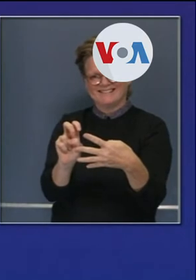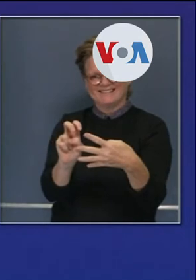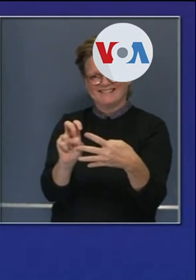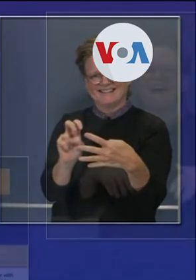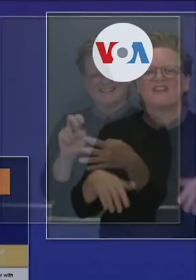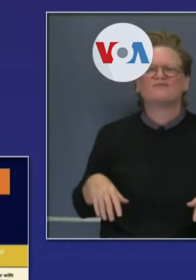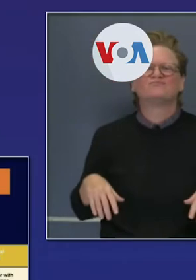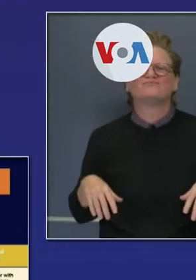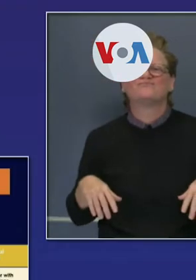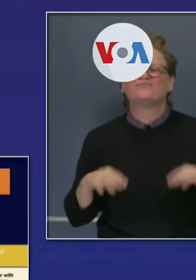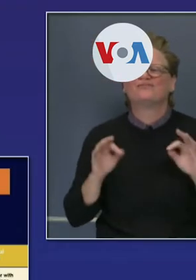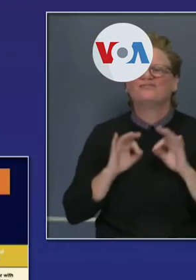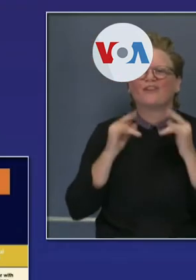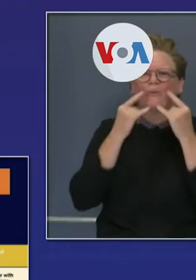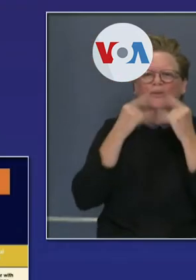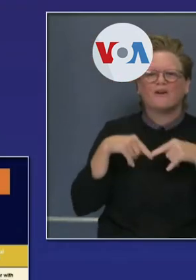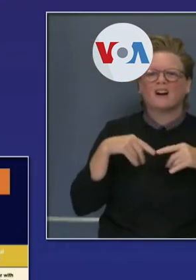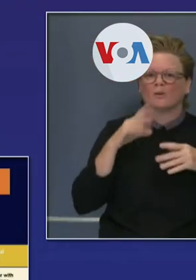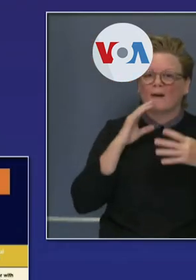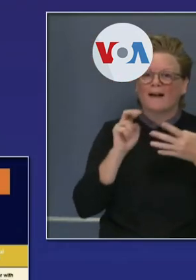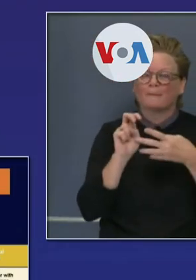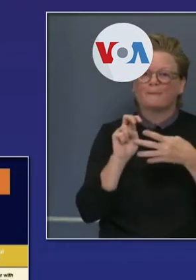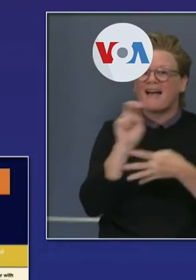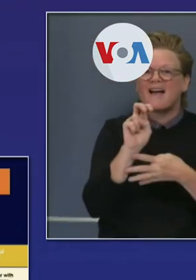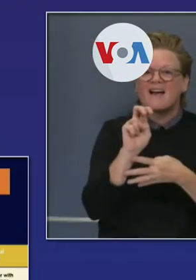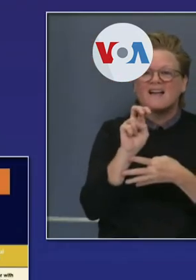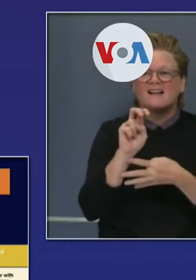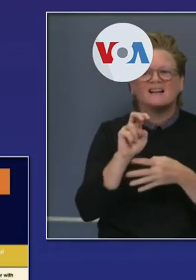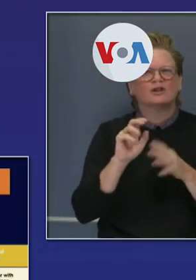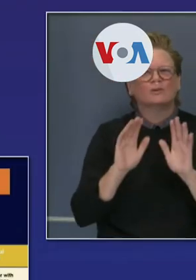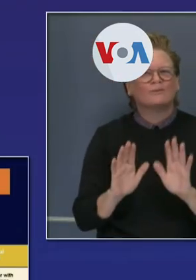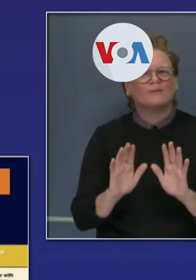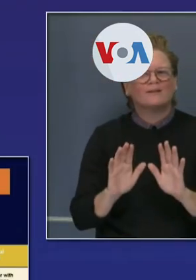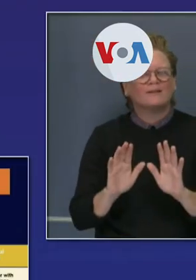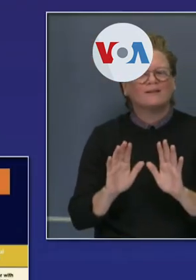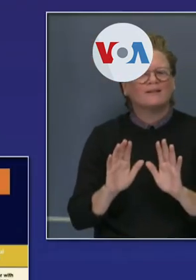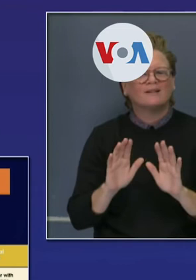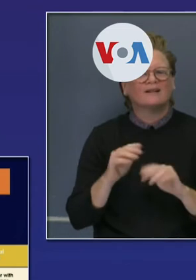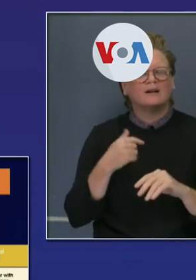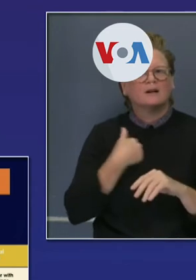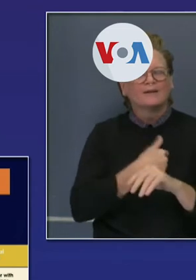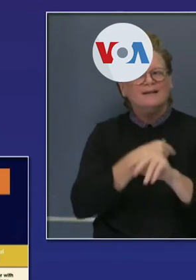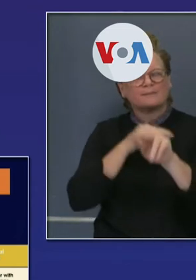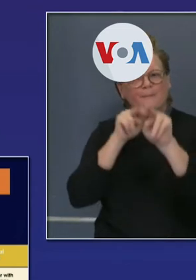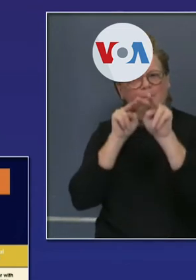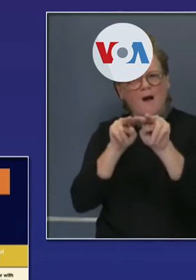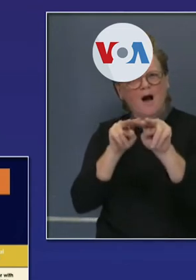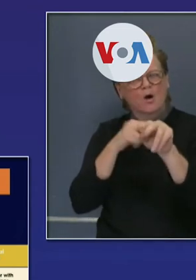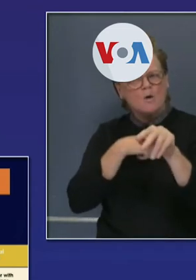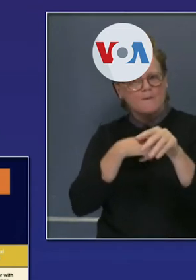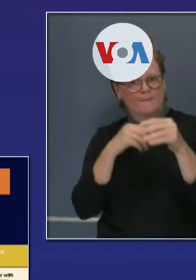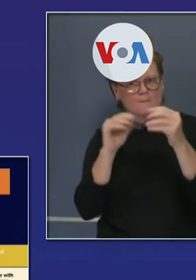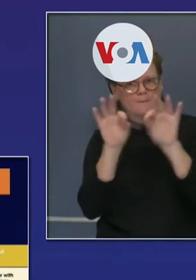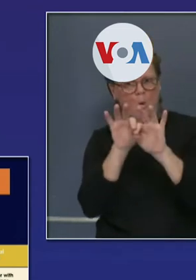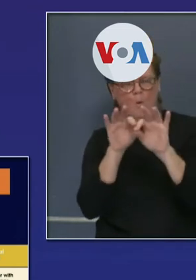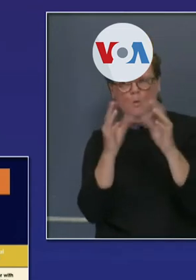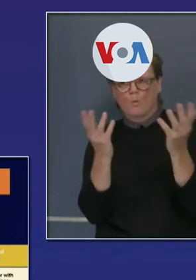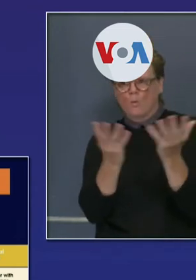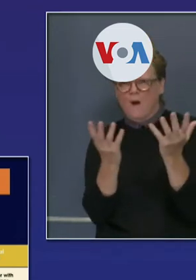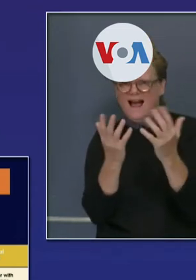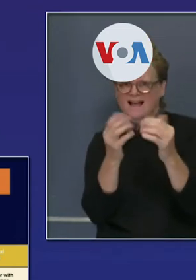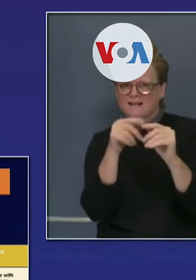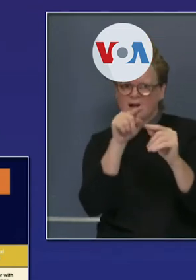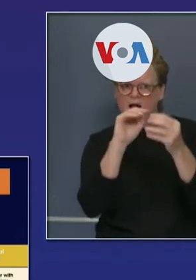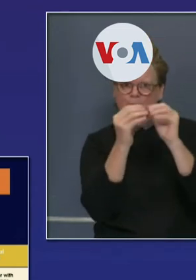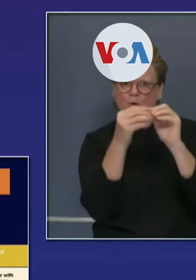21 días el doctor magaly aclaró que podría ser aún más eso dependerá de la estabilidad y mejoría en los criterios para pasar al